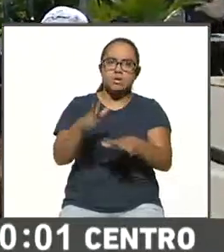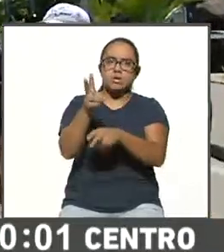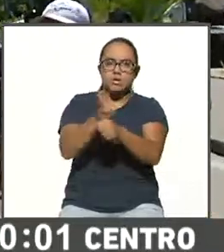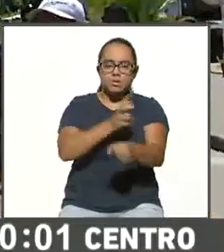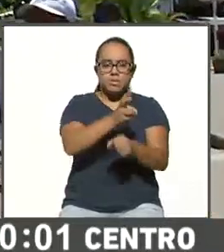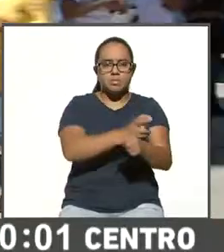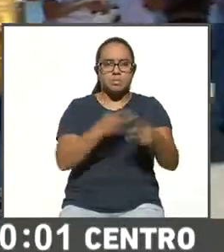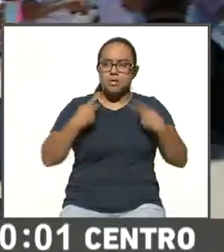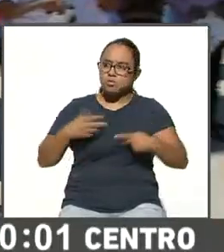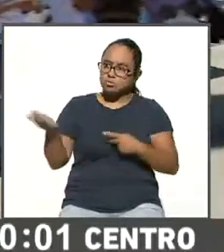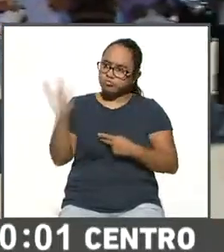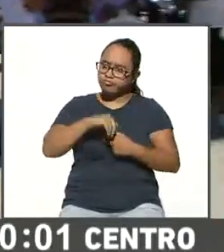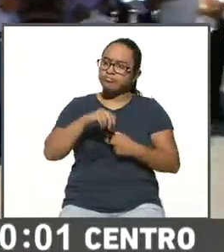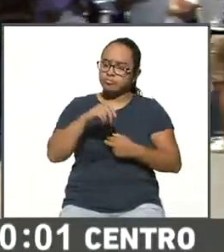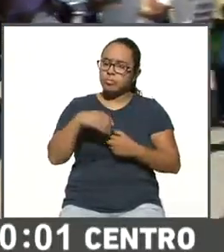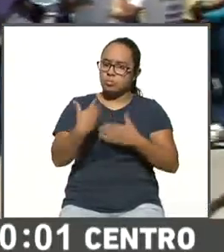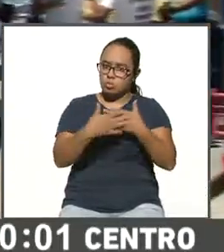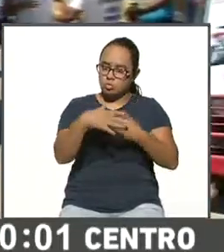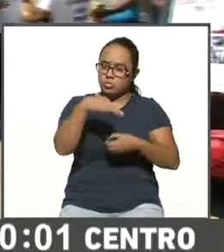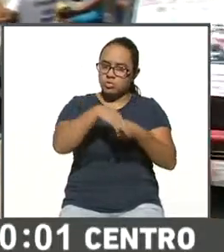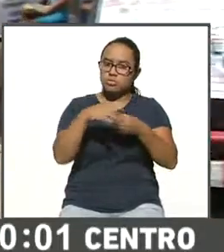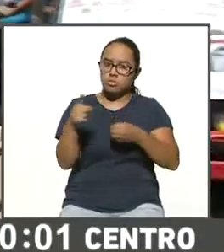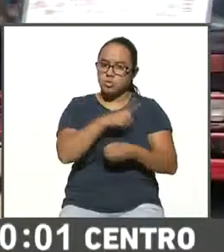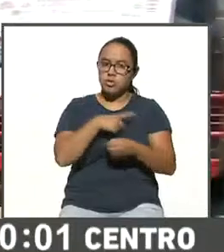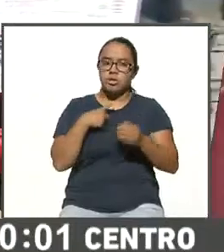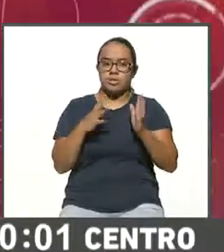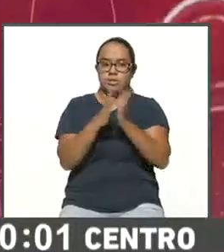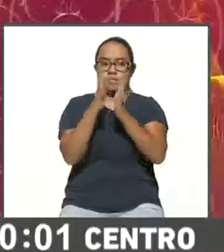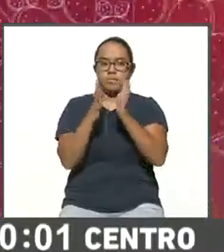a la población a que participe en esta actividad.